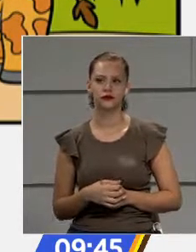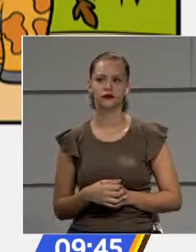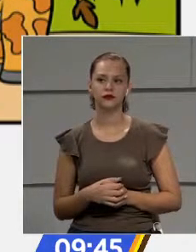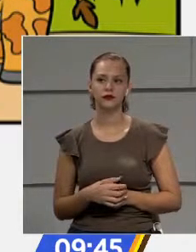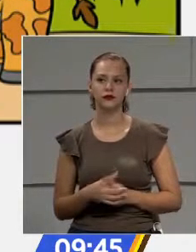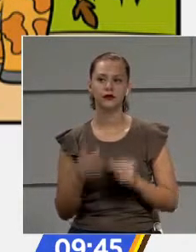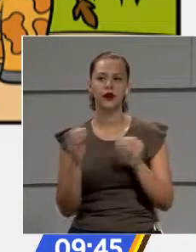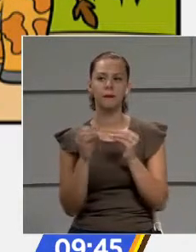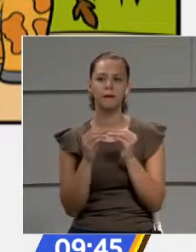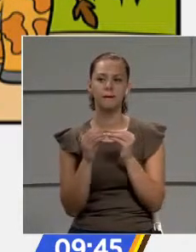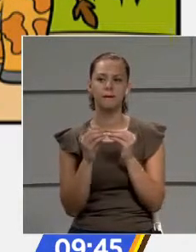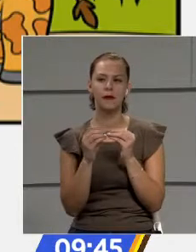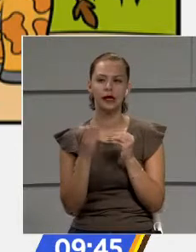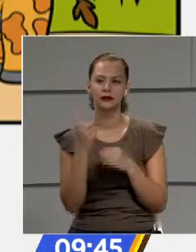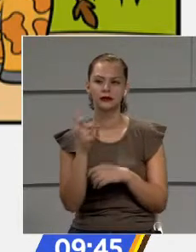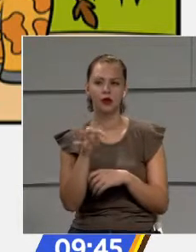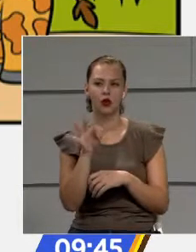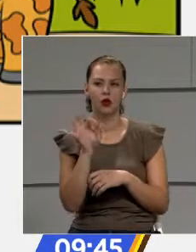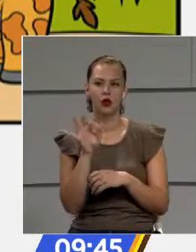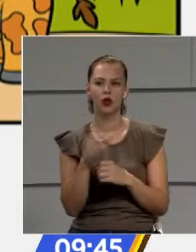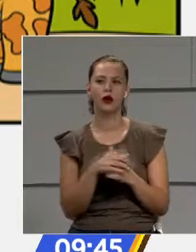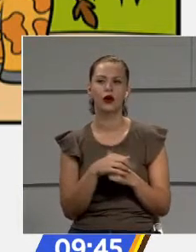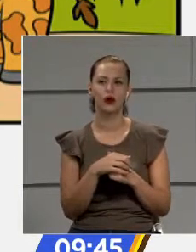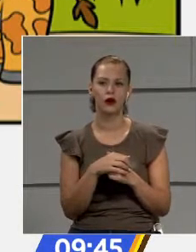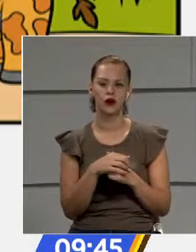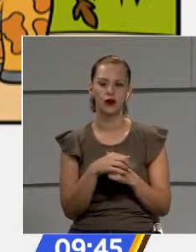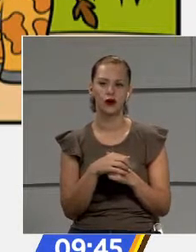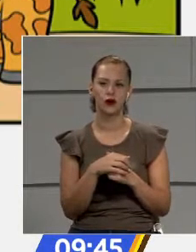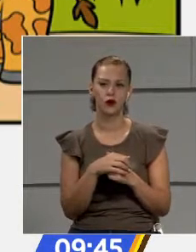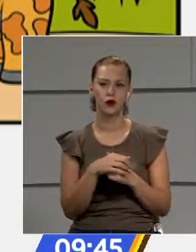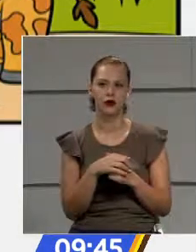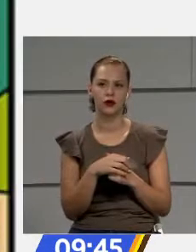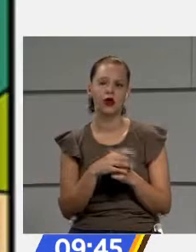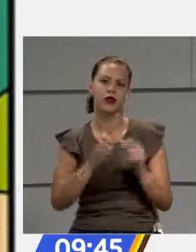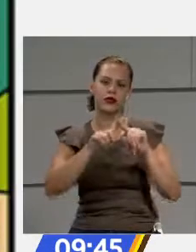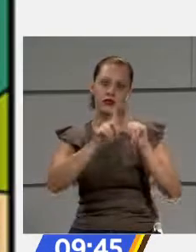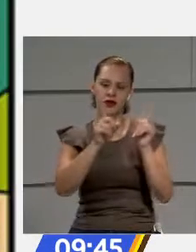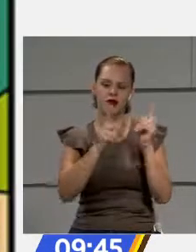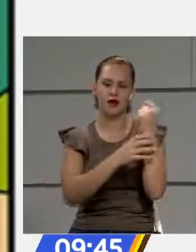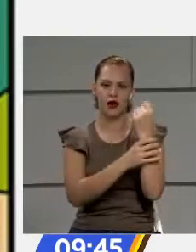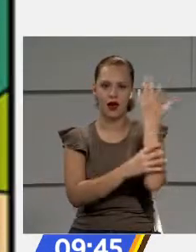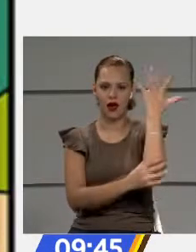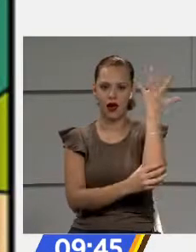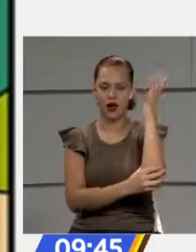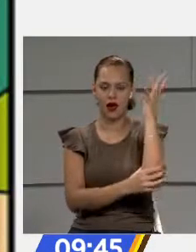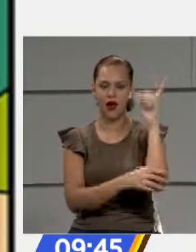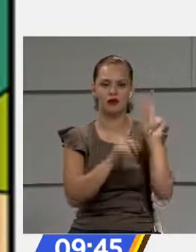Vamos a ver qué más encontramos. El tronco está diferente, exactamente.